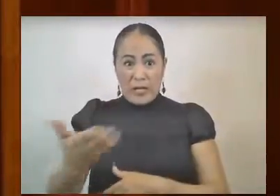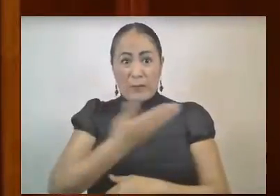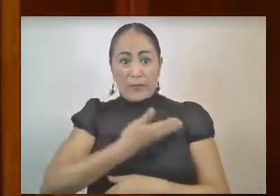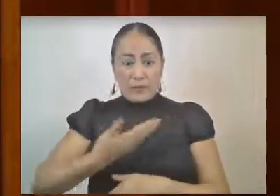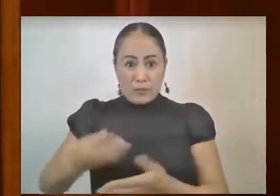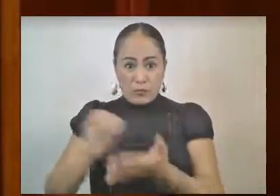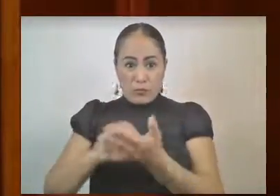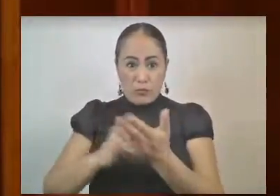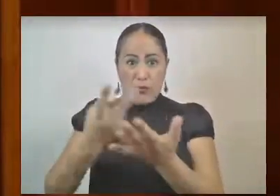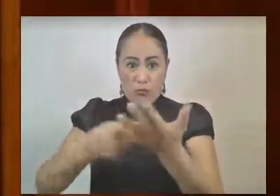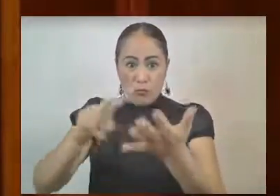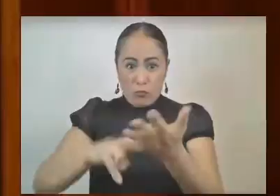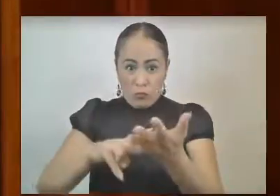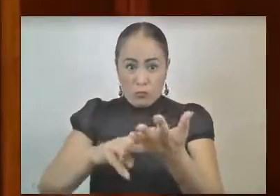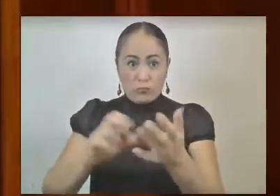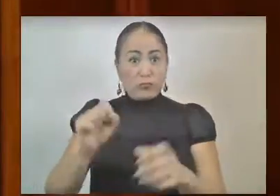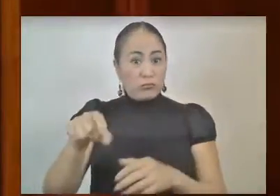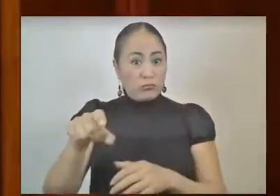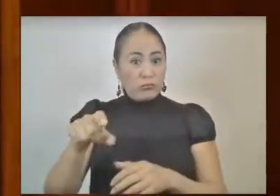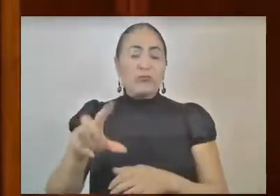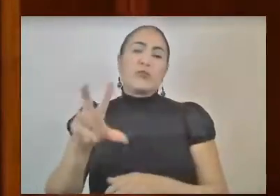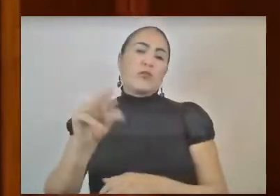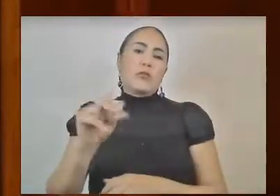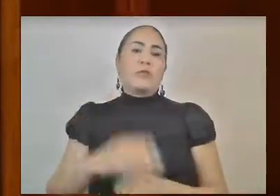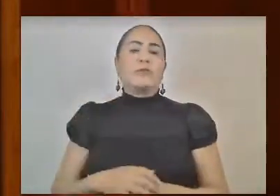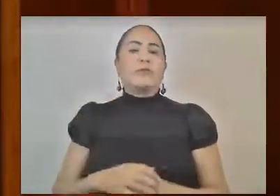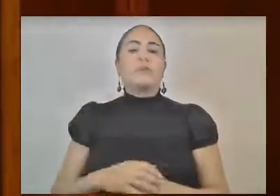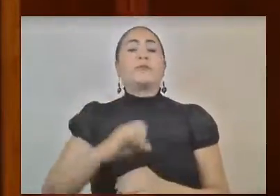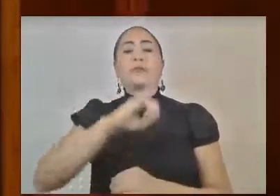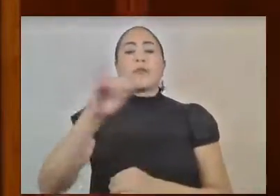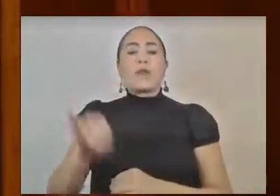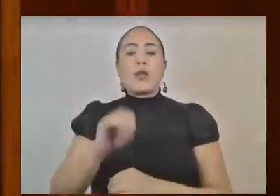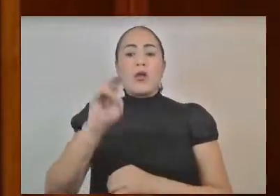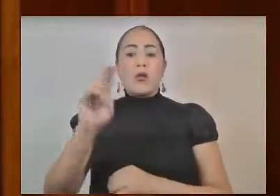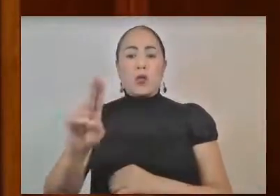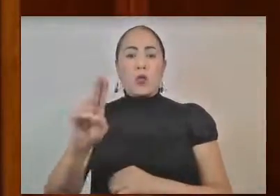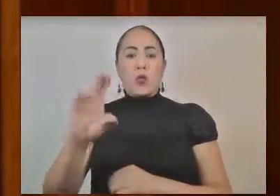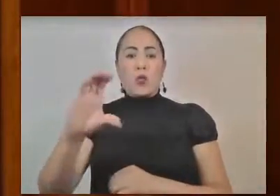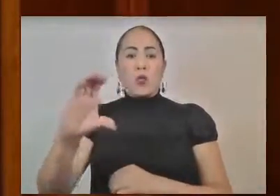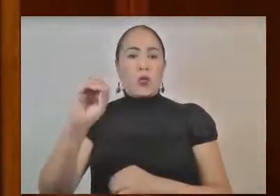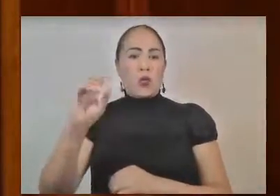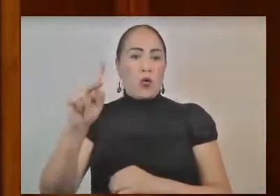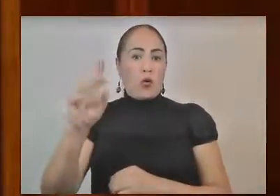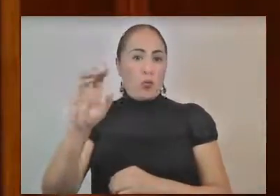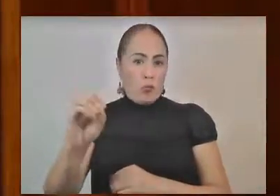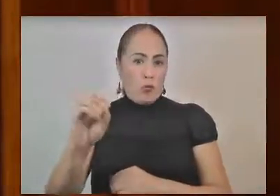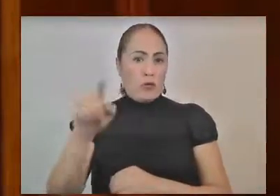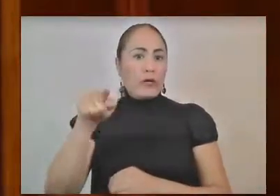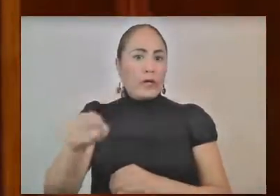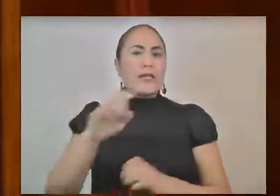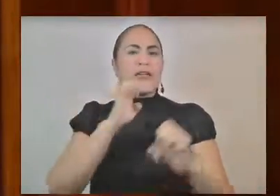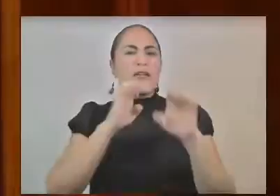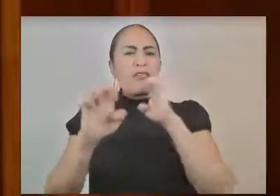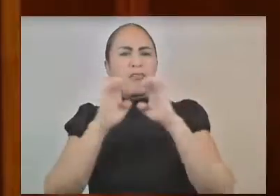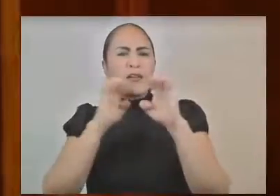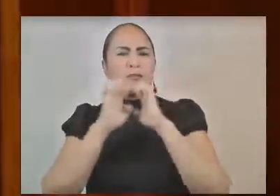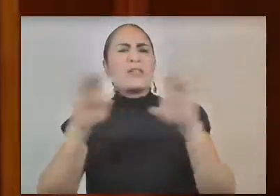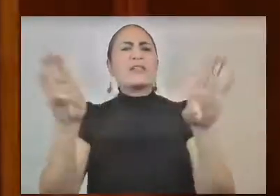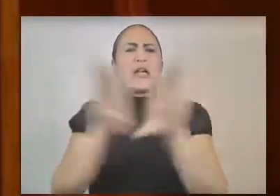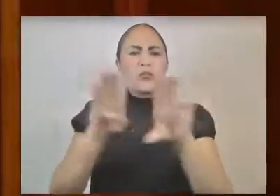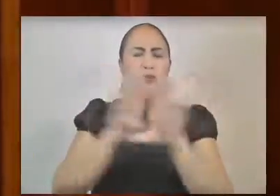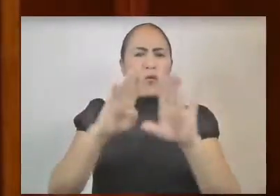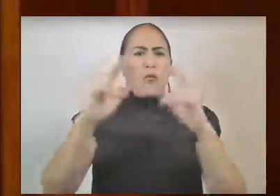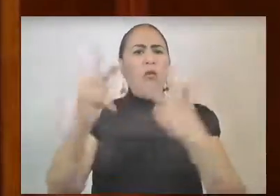Humanos. La Junta de Coordinación Política determinó que las entrevistas fueran de manera